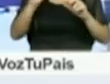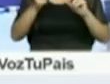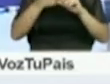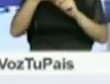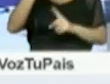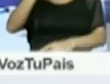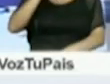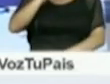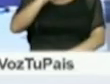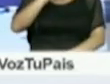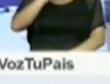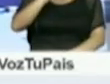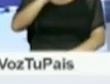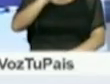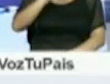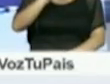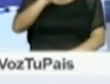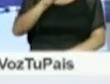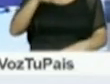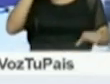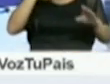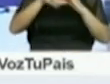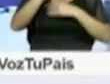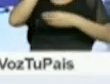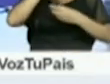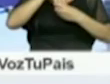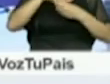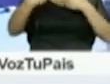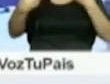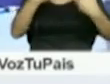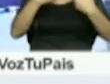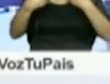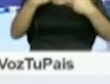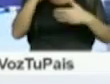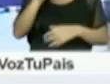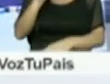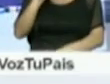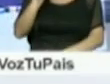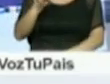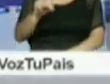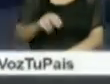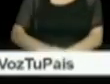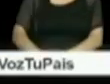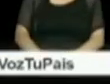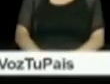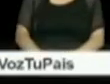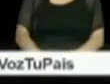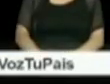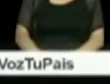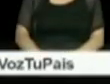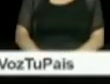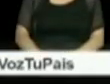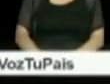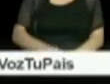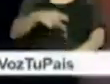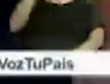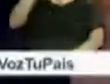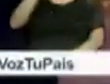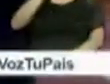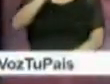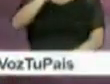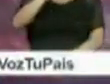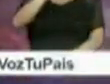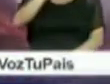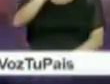de Igor Stravinsky para la inauguración del Teatro Benjamín Carrió. La Consagración de la Primavera,